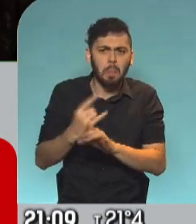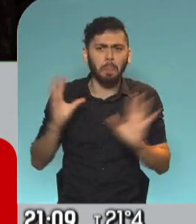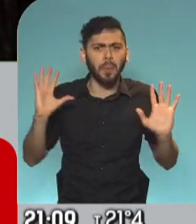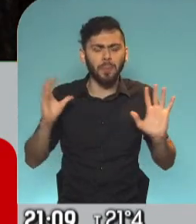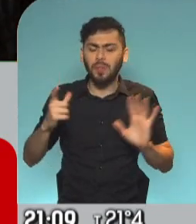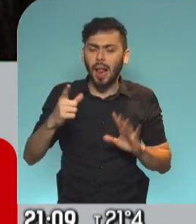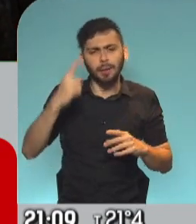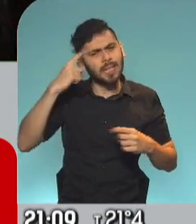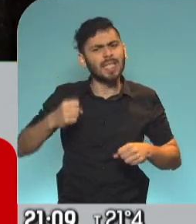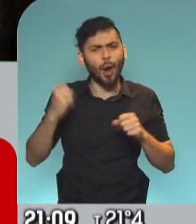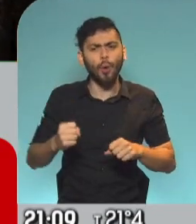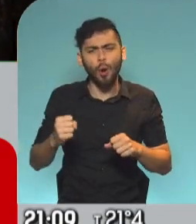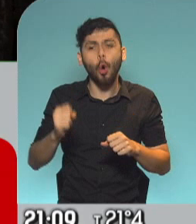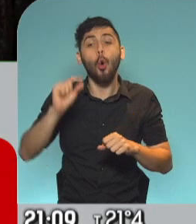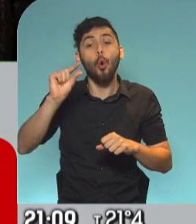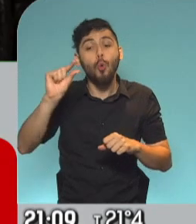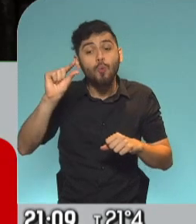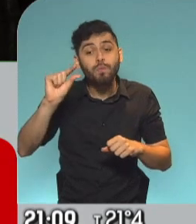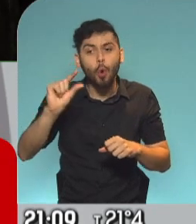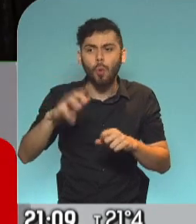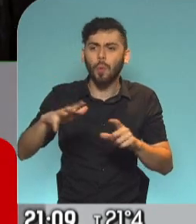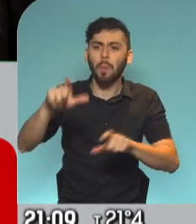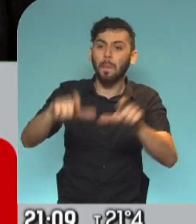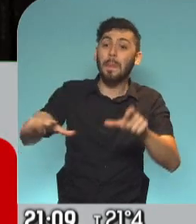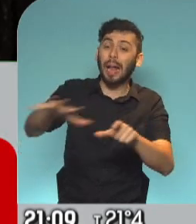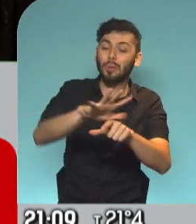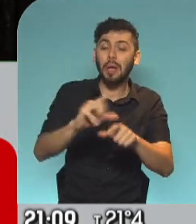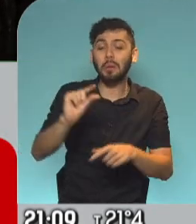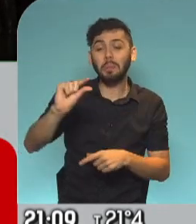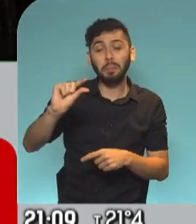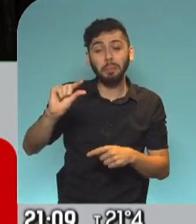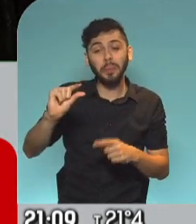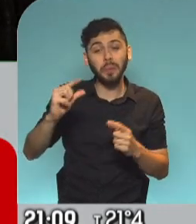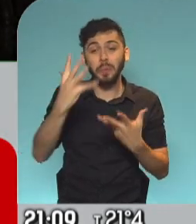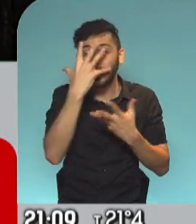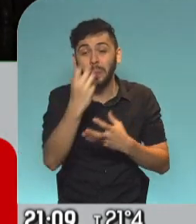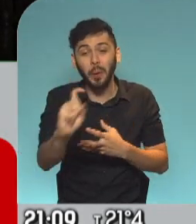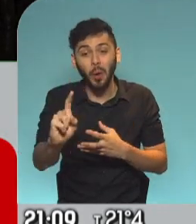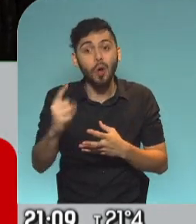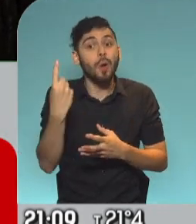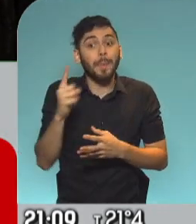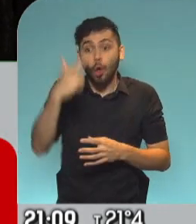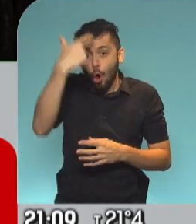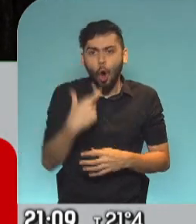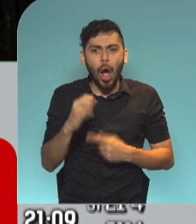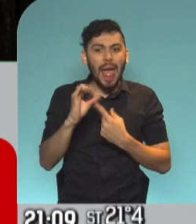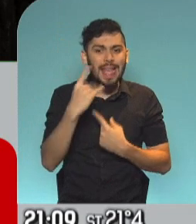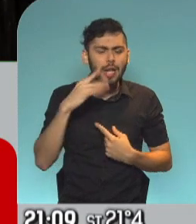convicciones, con un cierto desencanto también respecto de la humanidad y de las utopías, pero un hombre con un valor, con una